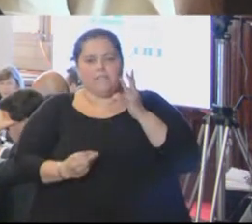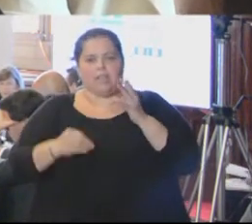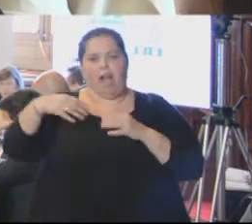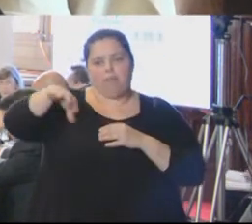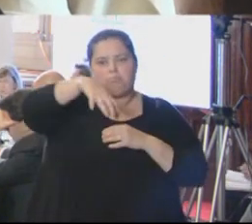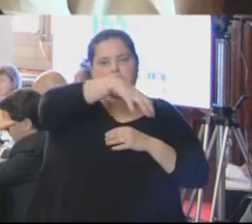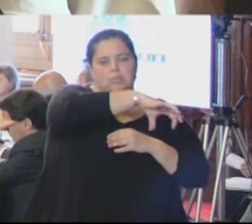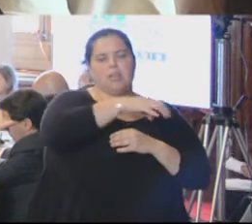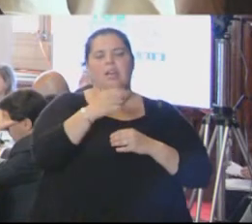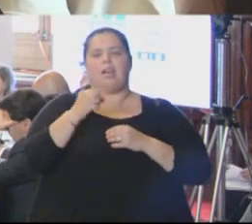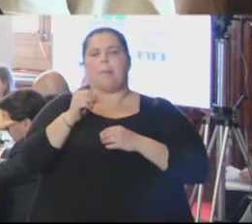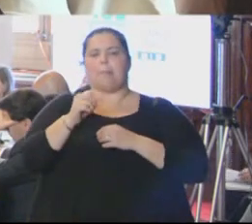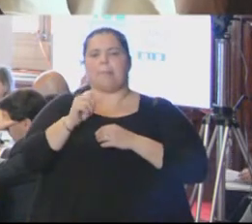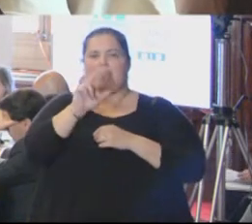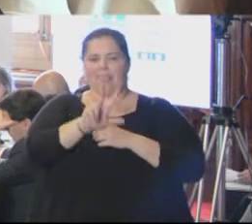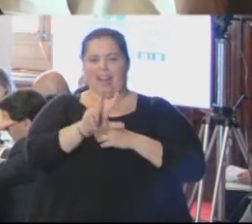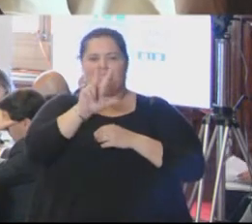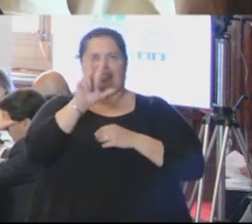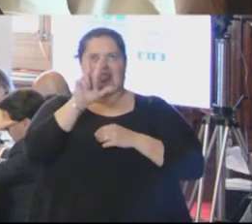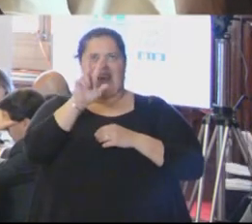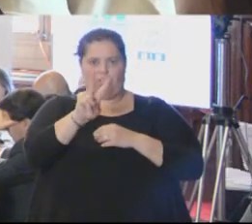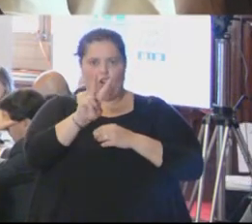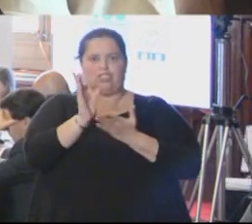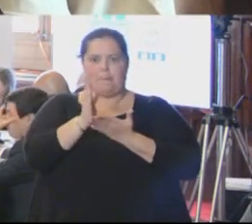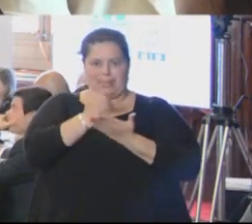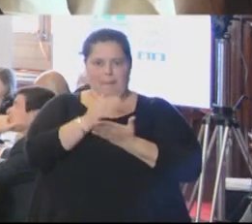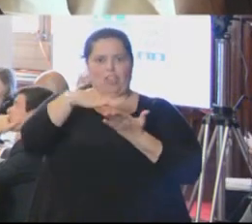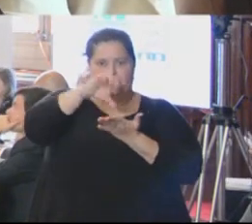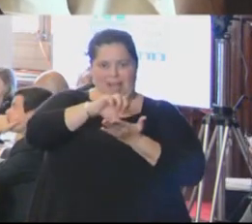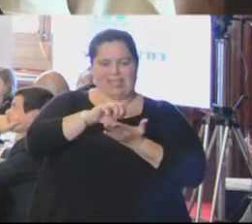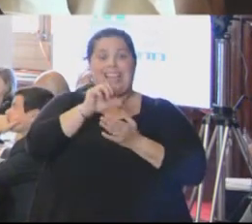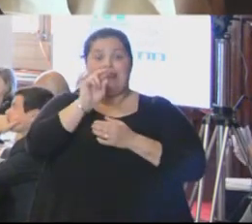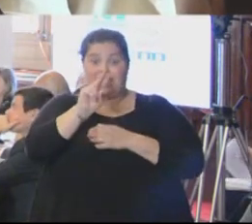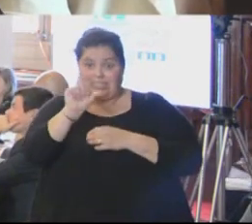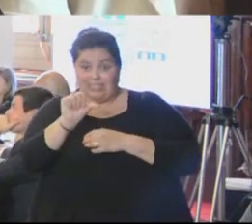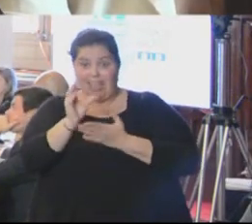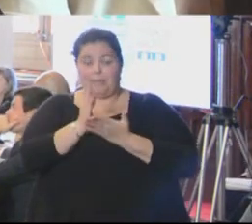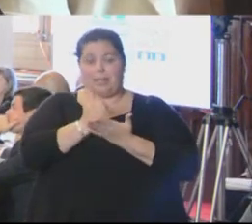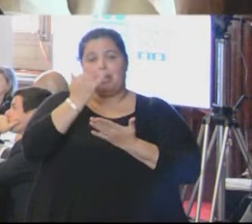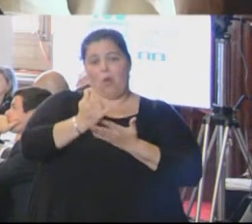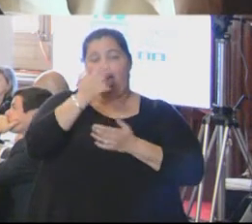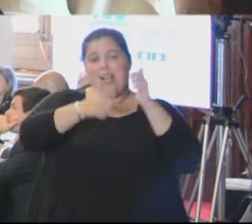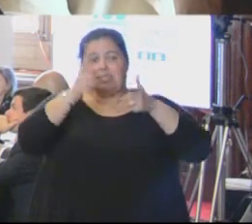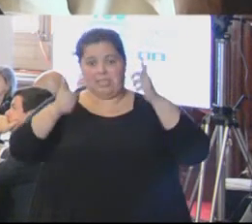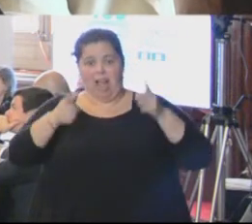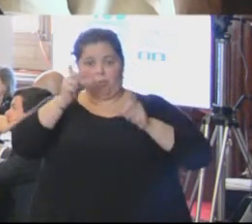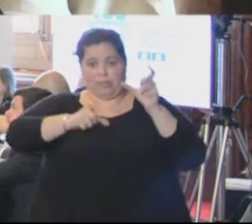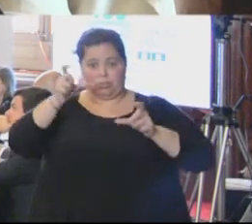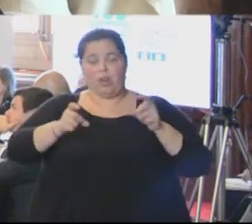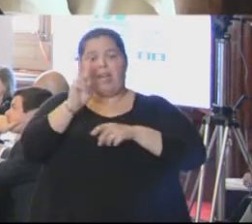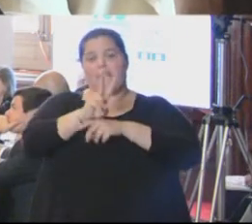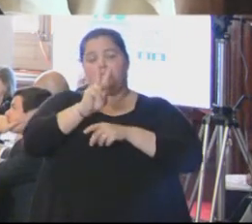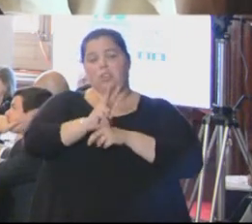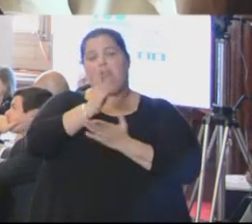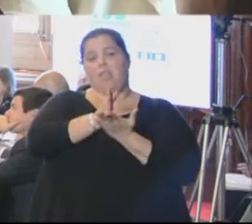32 departamentos del país han sido asesinados compañeros y compañeras defensores y defensores de derechos humanos.